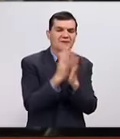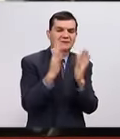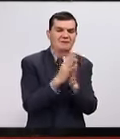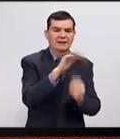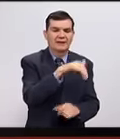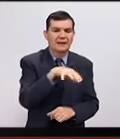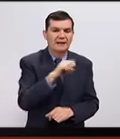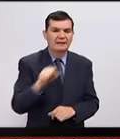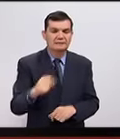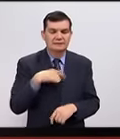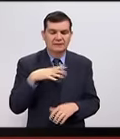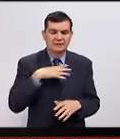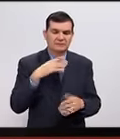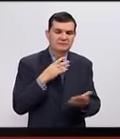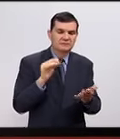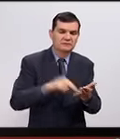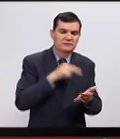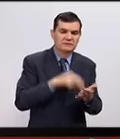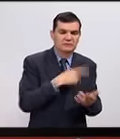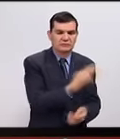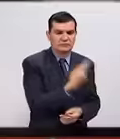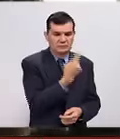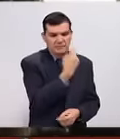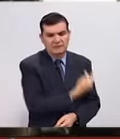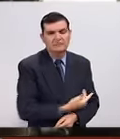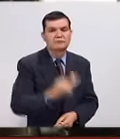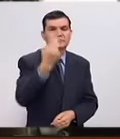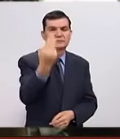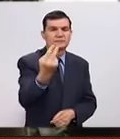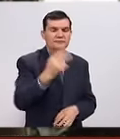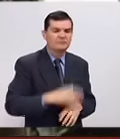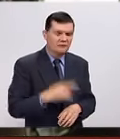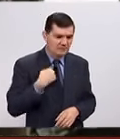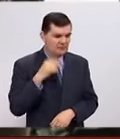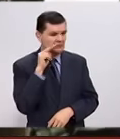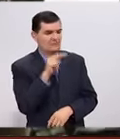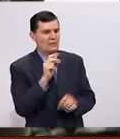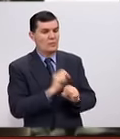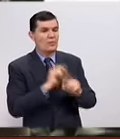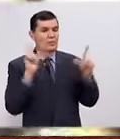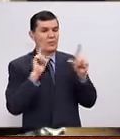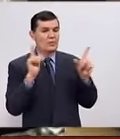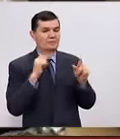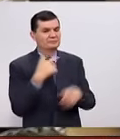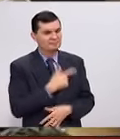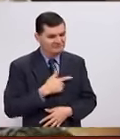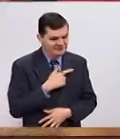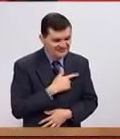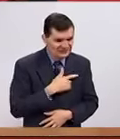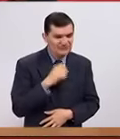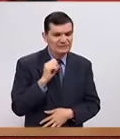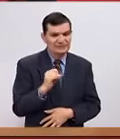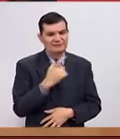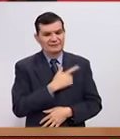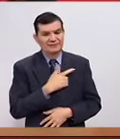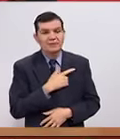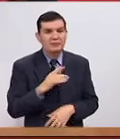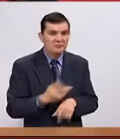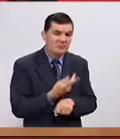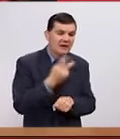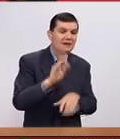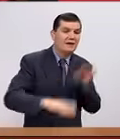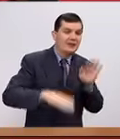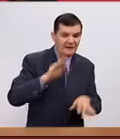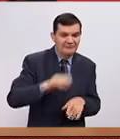Canes Y nos dieron la acreditación a nosotros dos para ir al festival y ya cuando lo vieron Qué dijeron ya me gustó no me gustó porque pasa